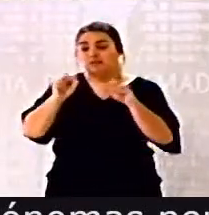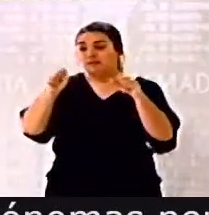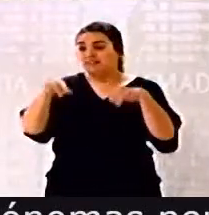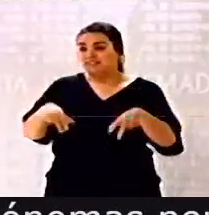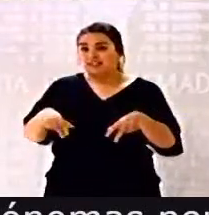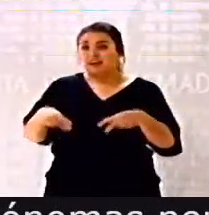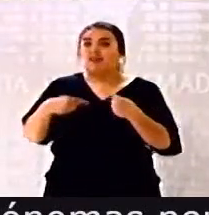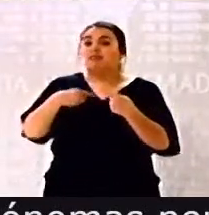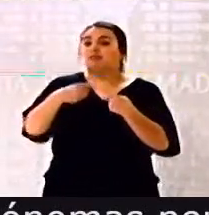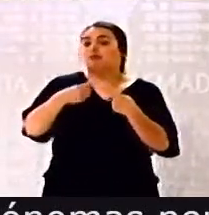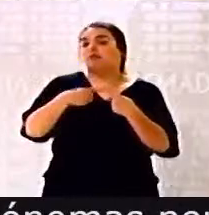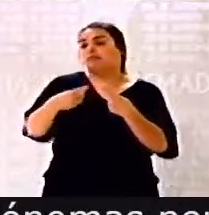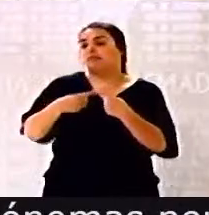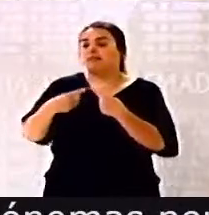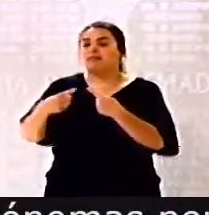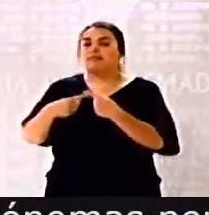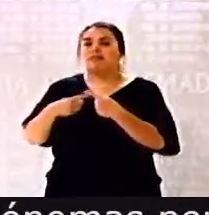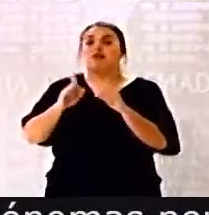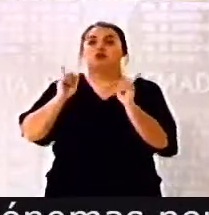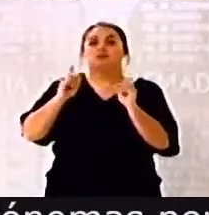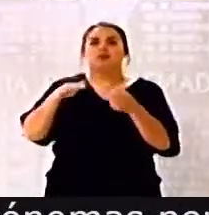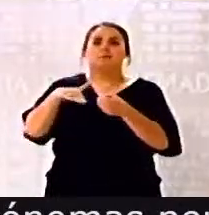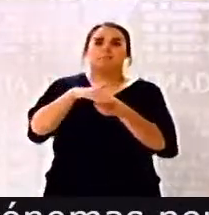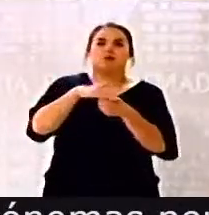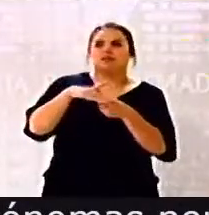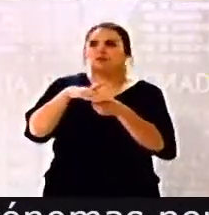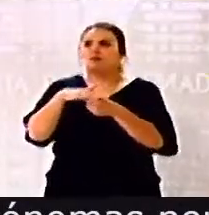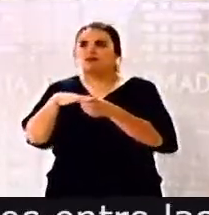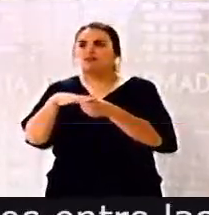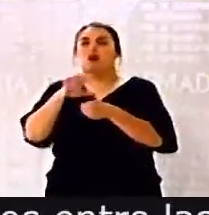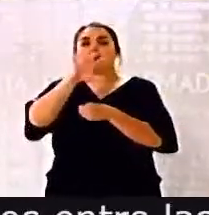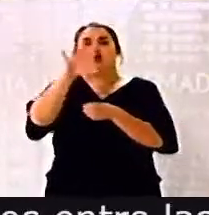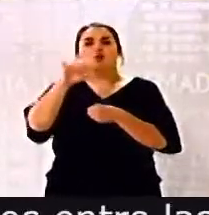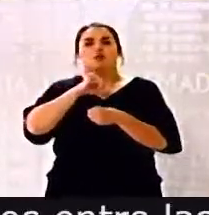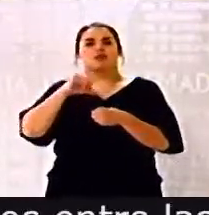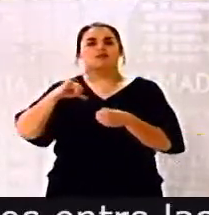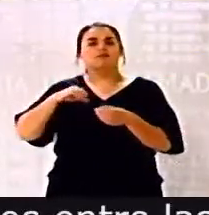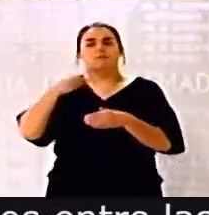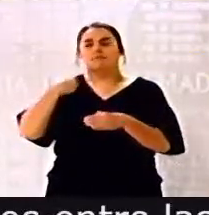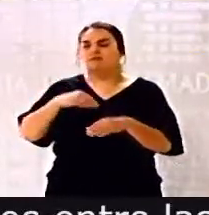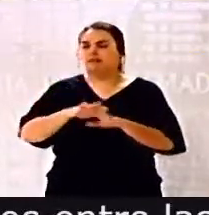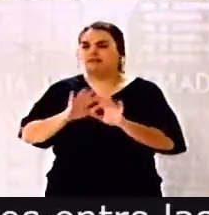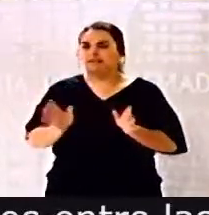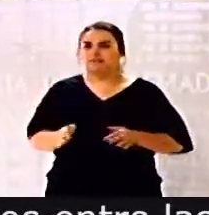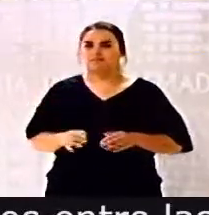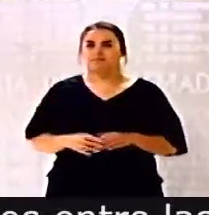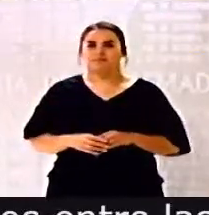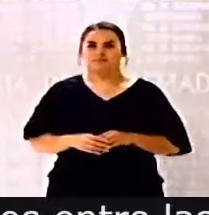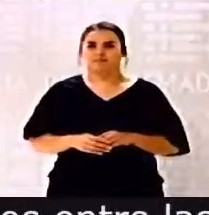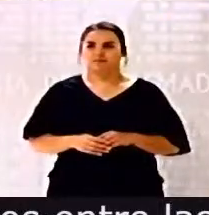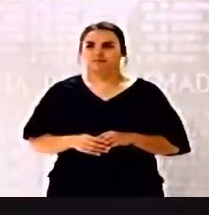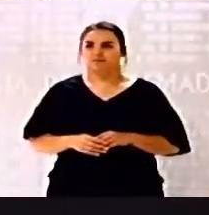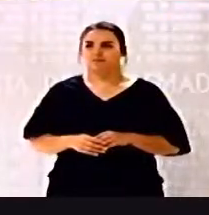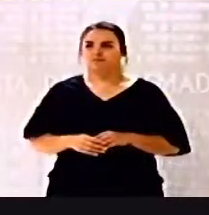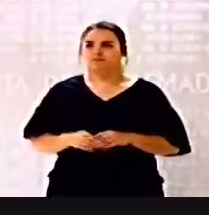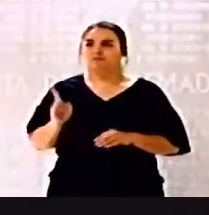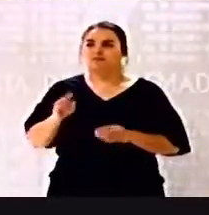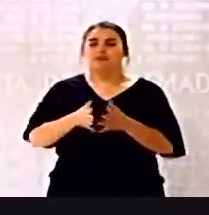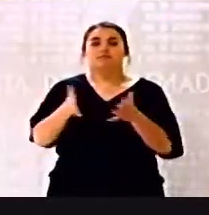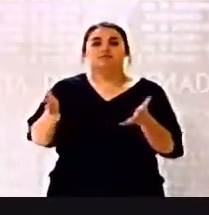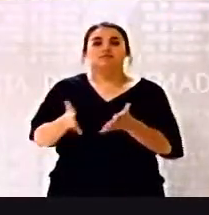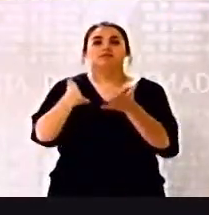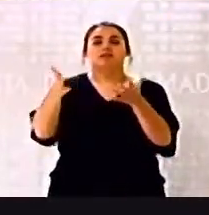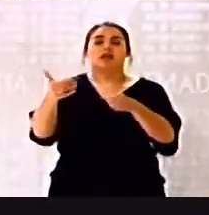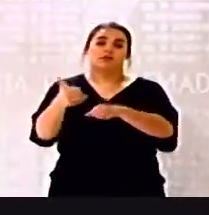y desplazarnos entre las provincias que se encuentren en la misma fase. Y trasladarle mucho ánimo a la